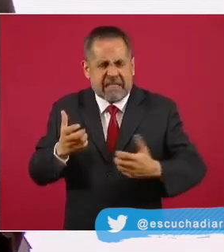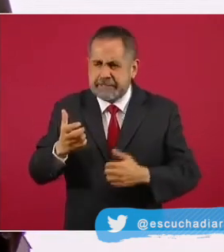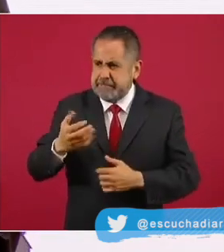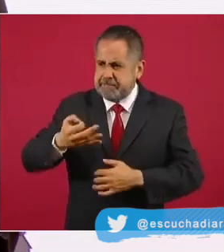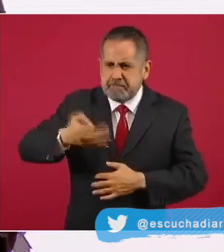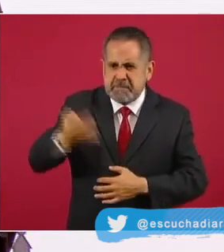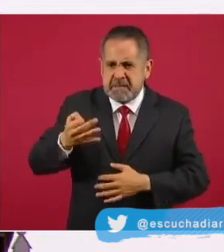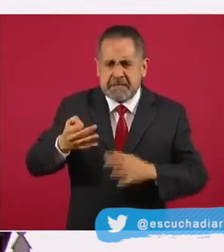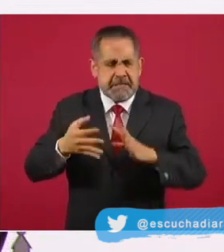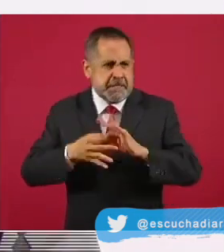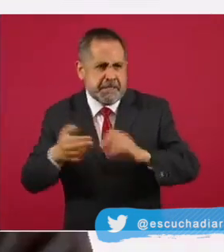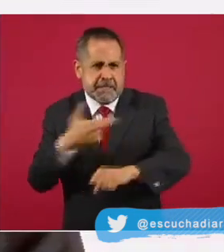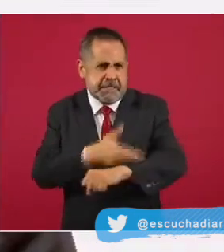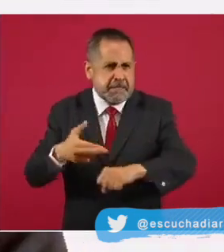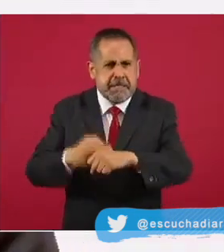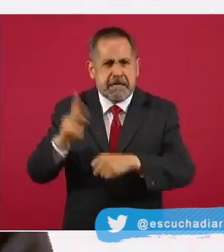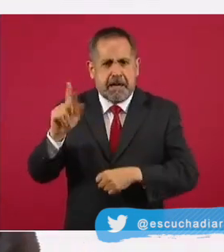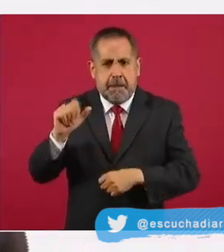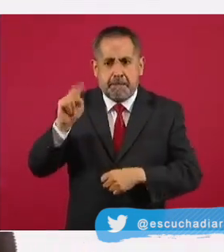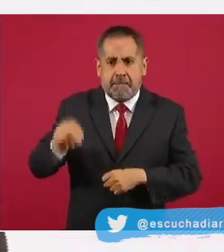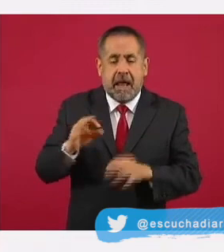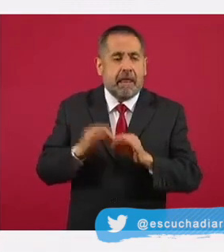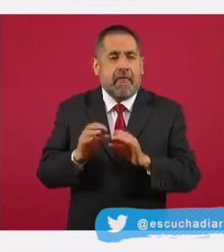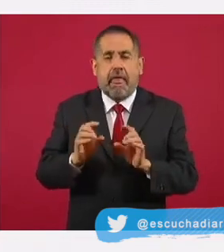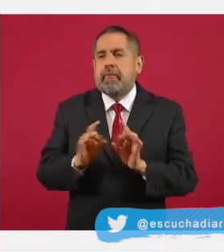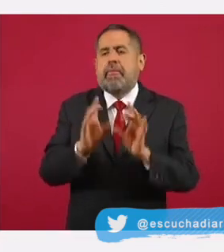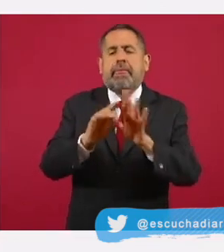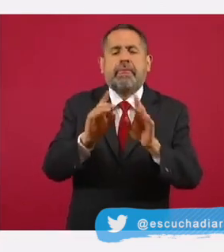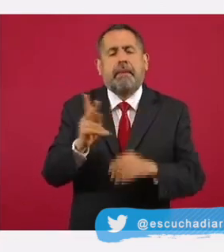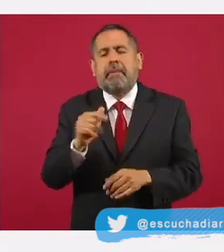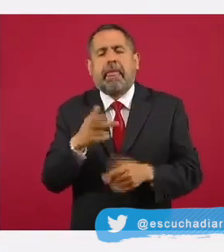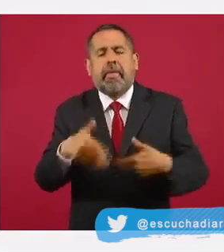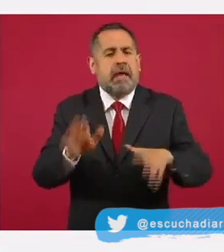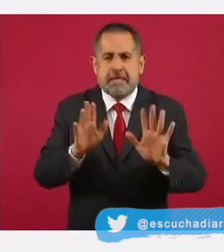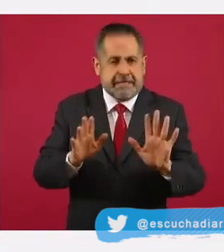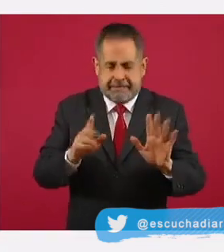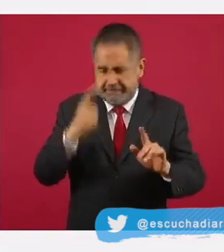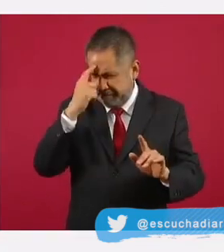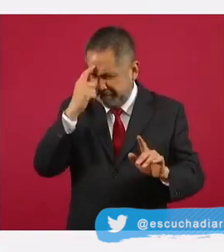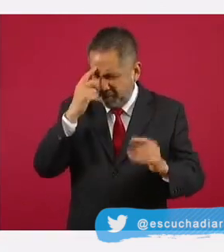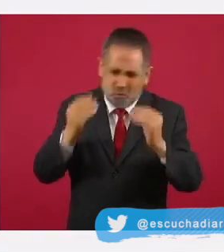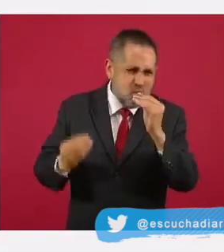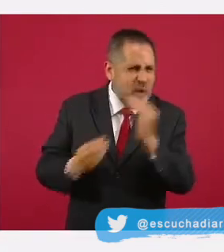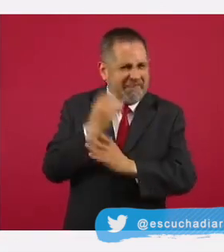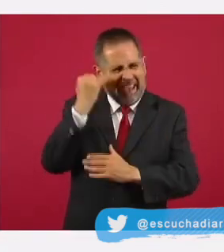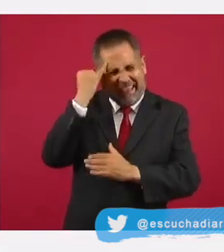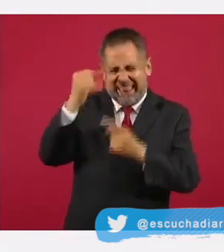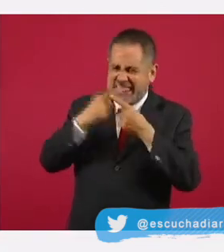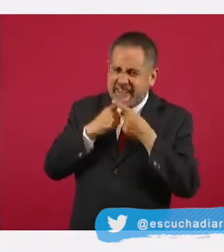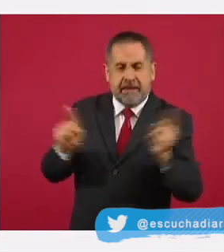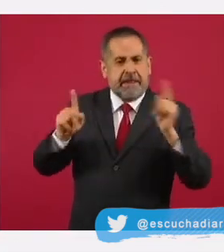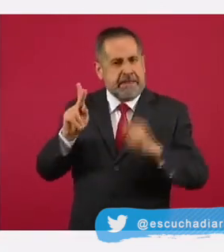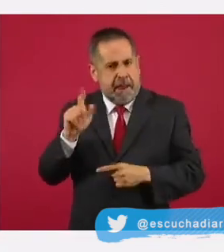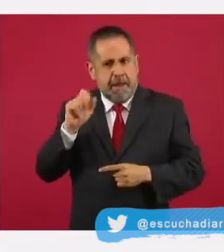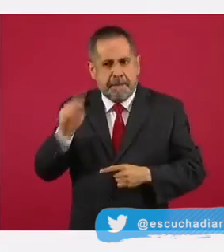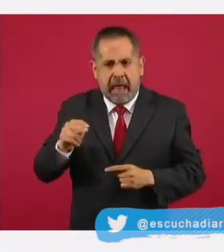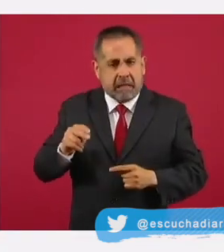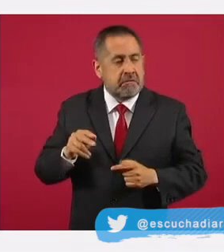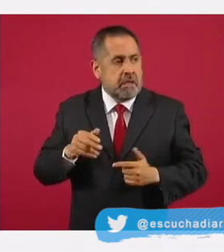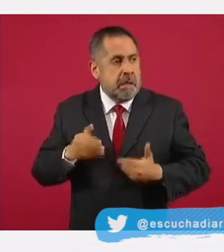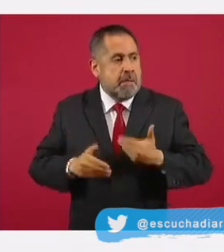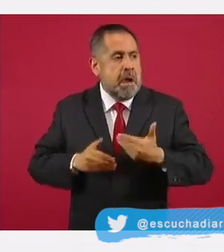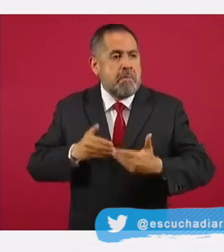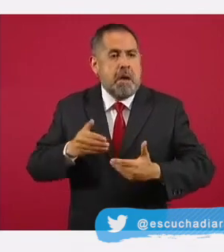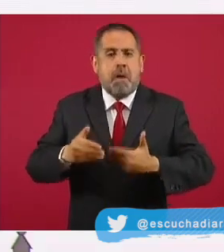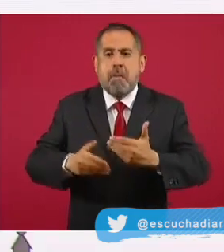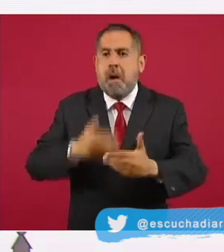y con estrategias no convencionales que nos han permitido ir saliendo poco a poco de